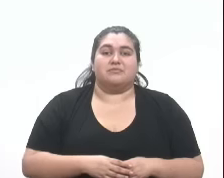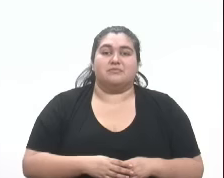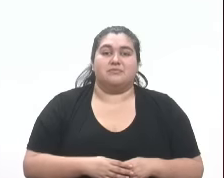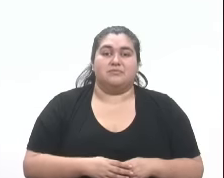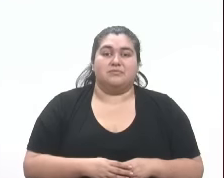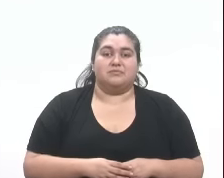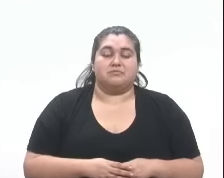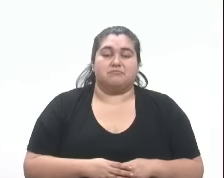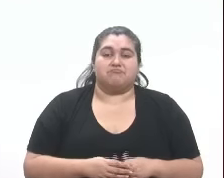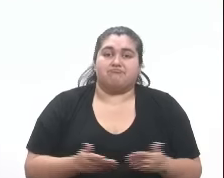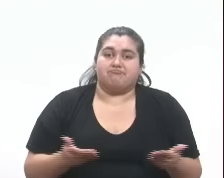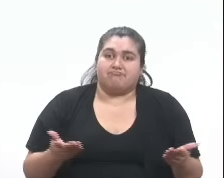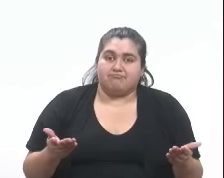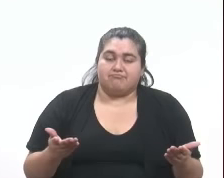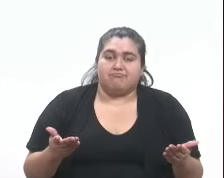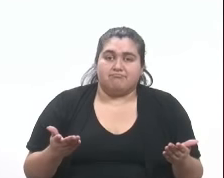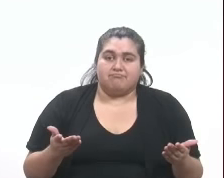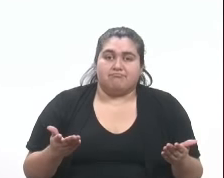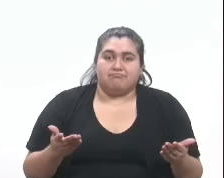Y entonces,